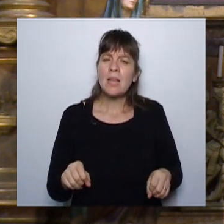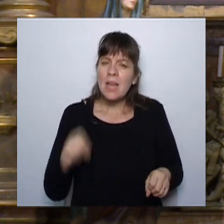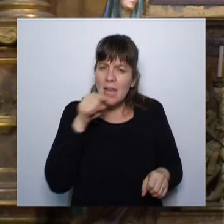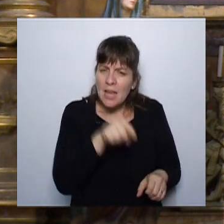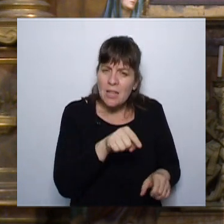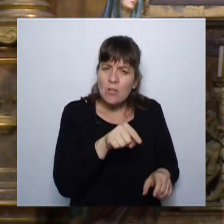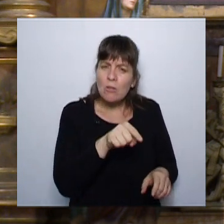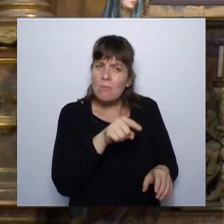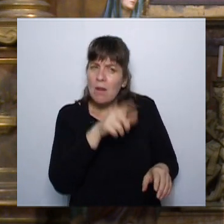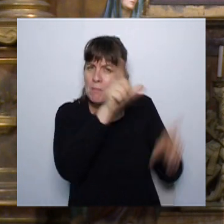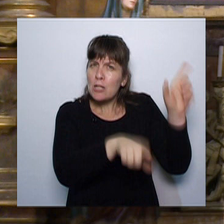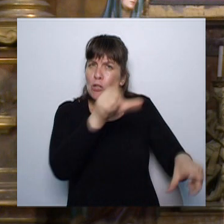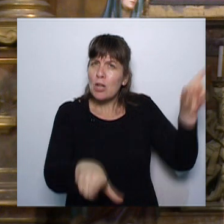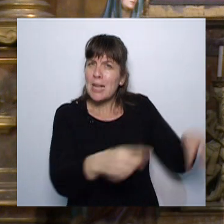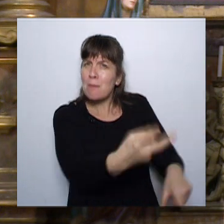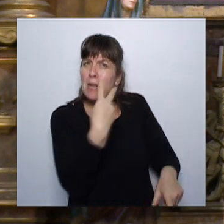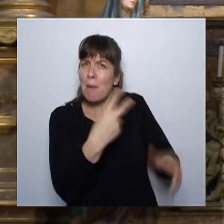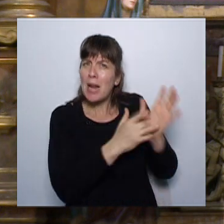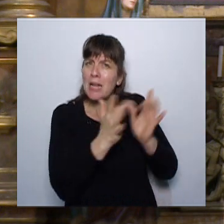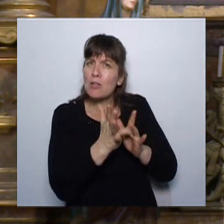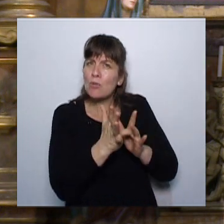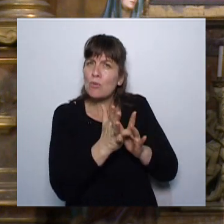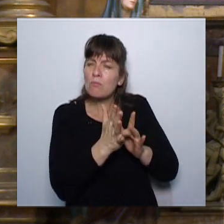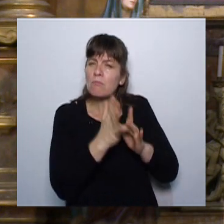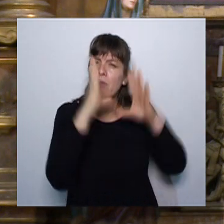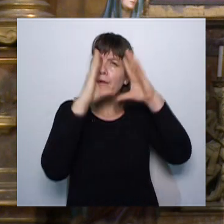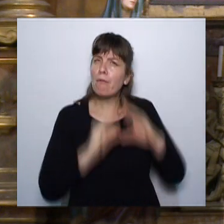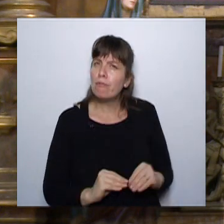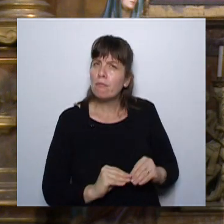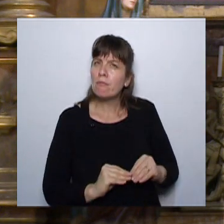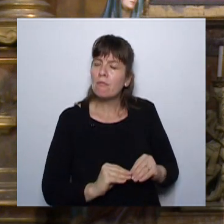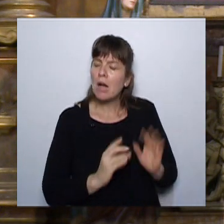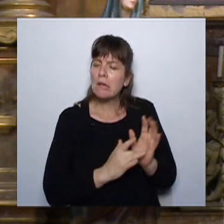produce en los que oigan se produce el desencanto